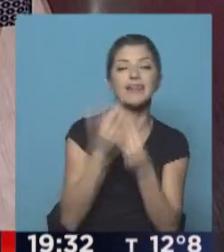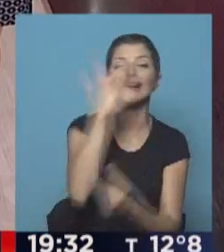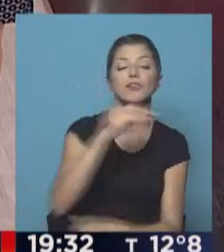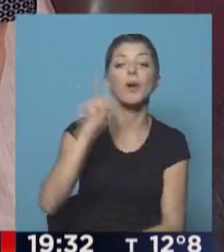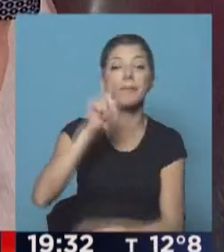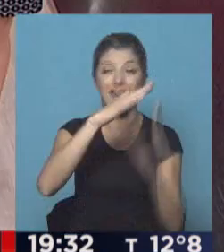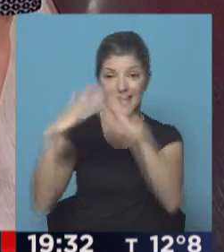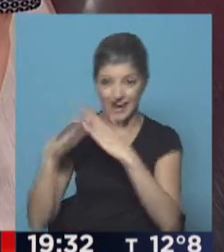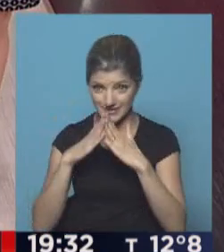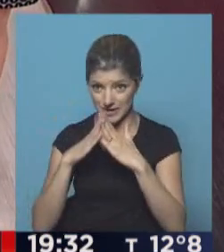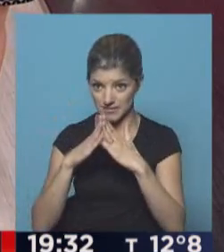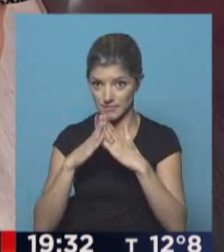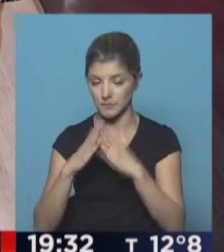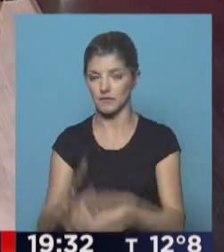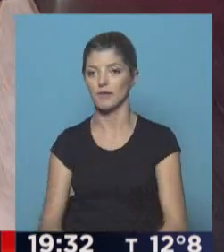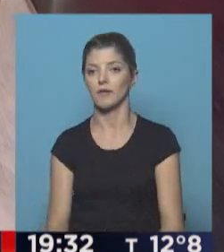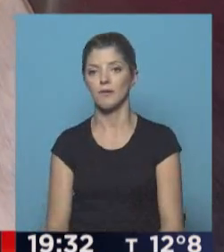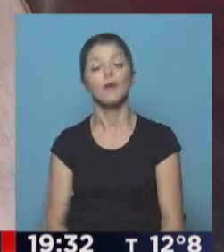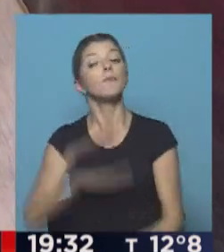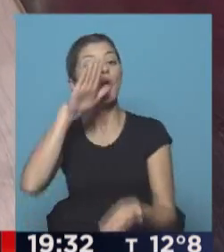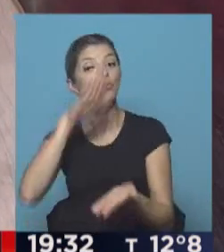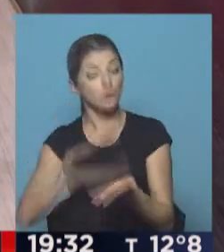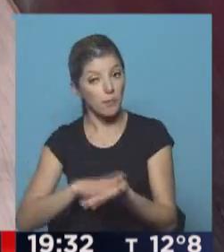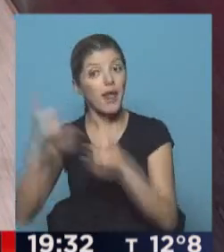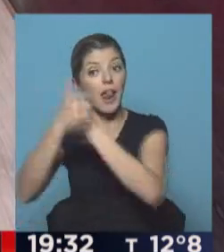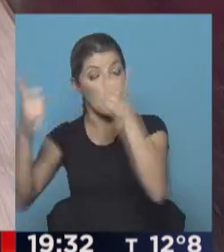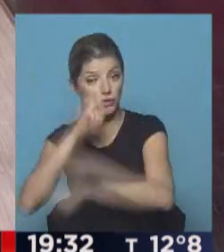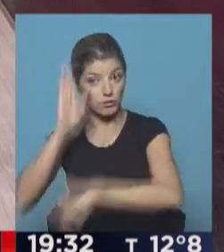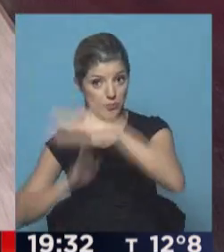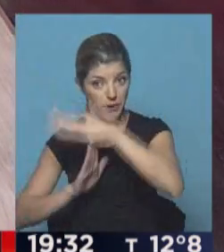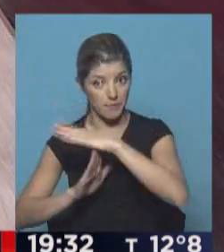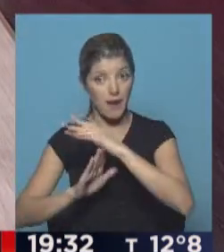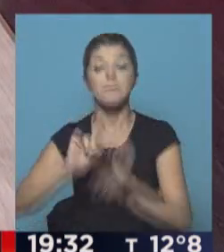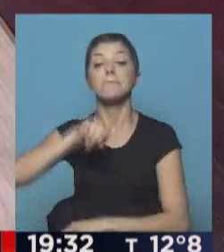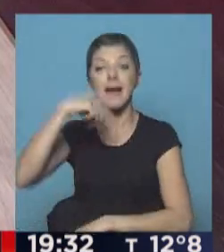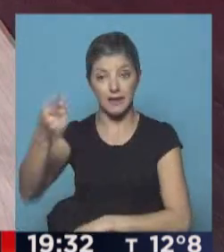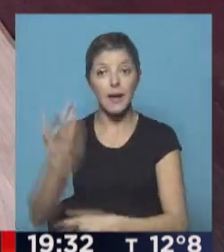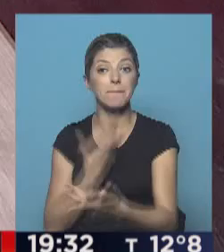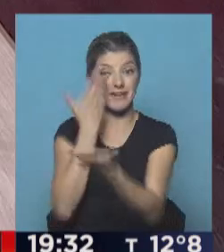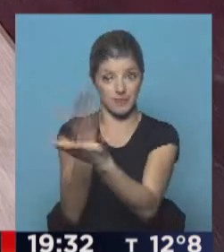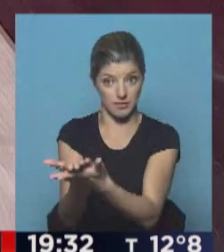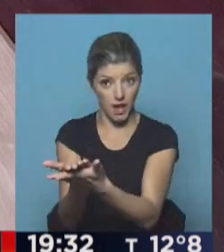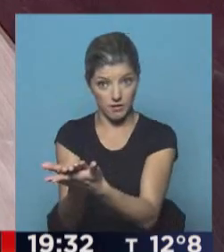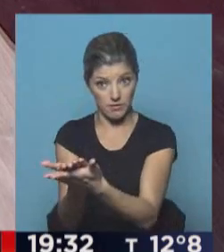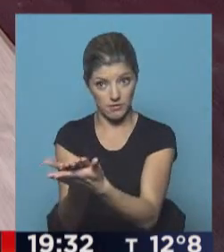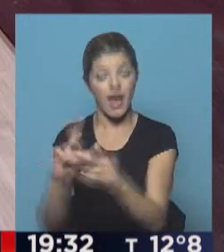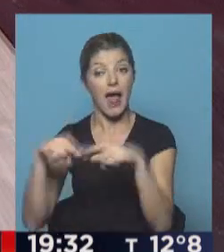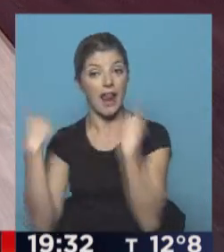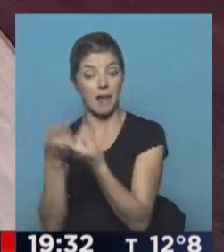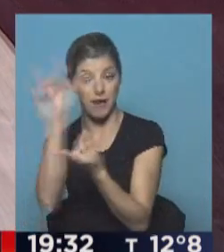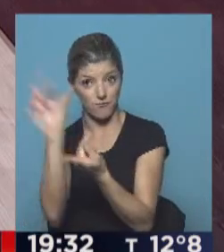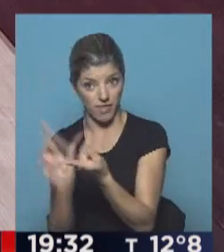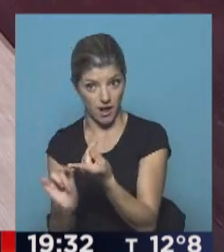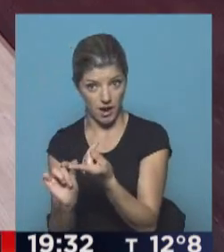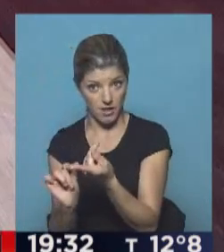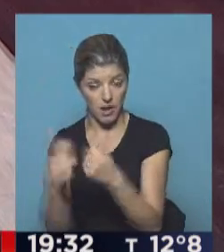hogares de barrios vulnerables. Y respecto de la Corte, también dijo que mañana van a presentar el recurso extraordinario ante la Cámara Federal. O sea, este